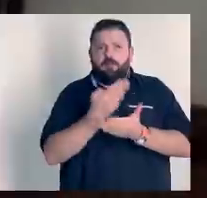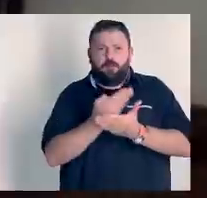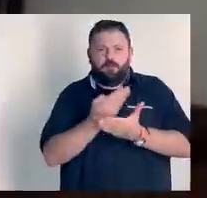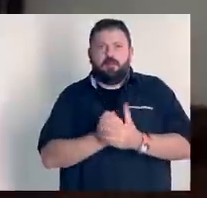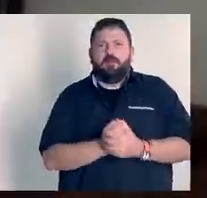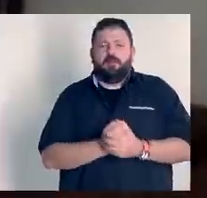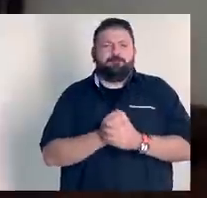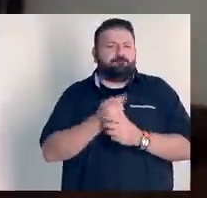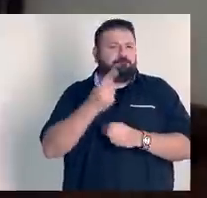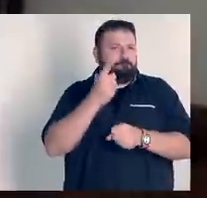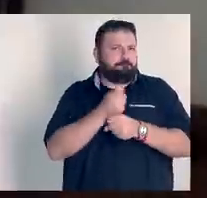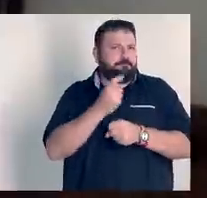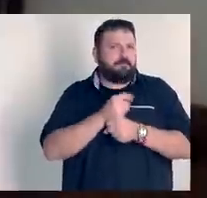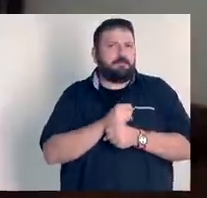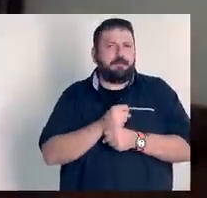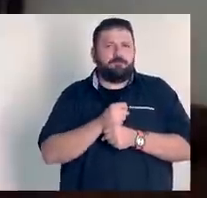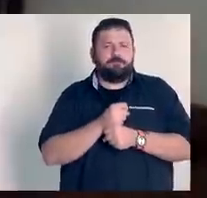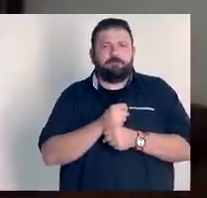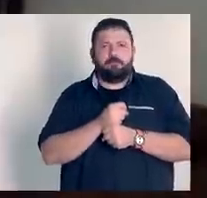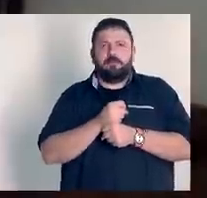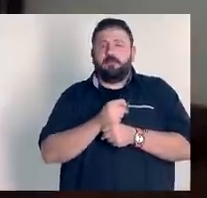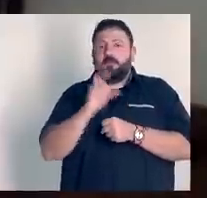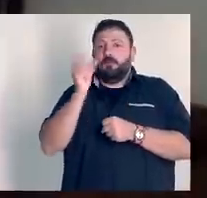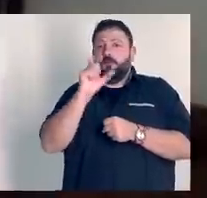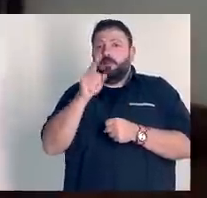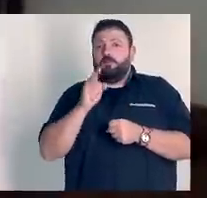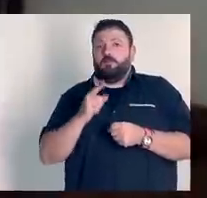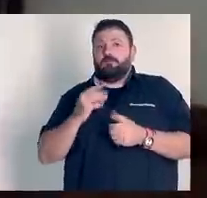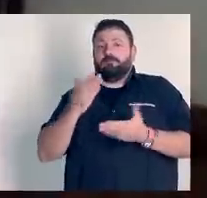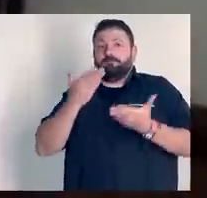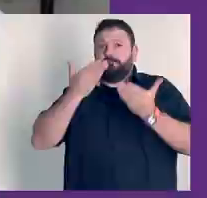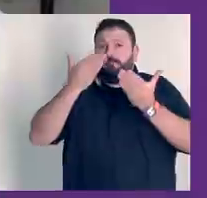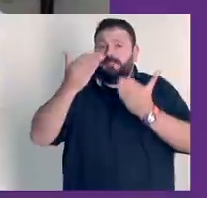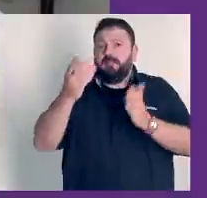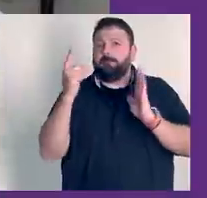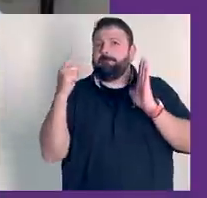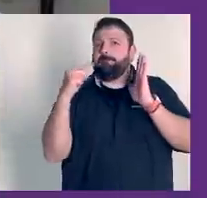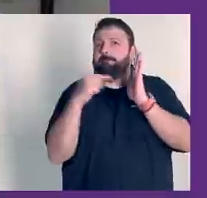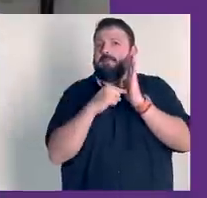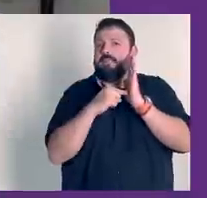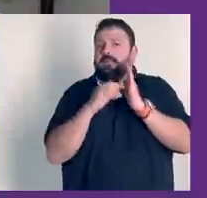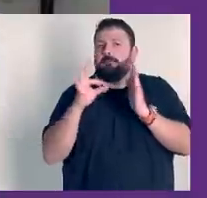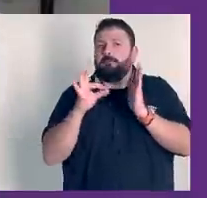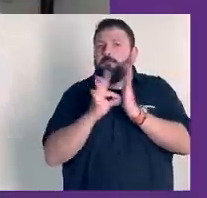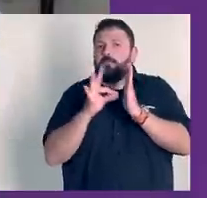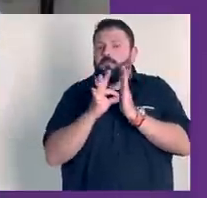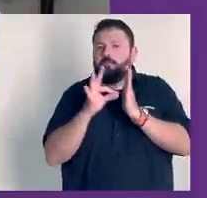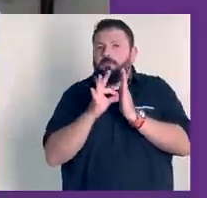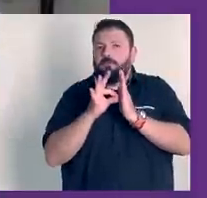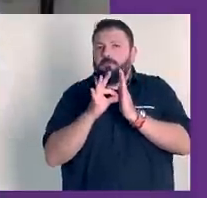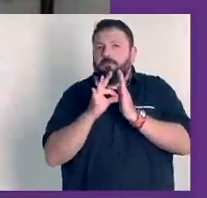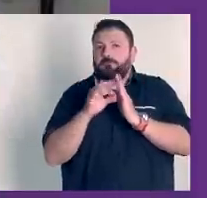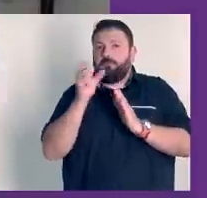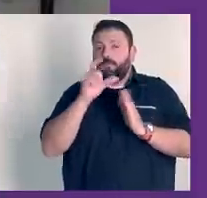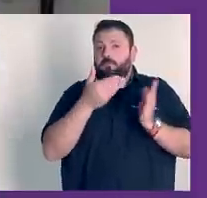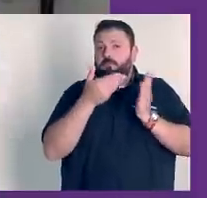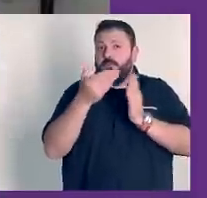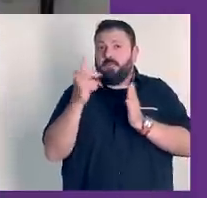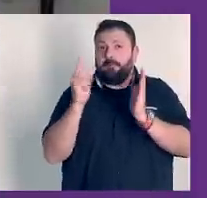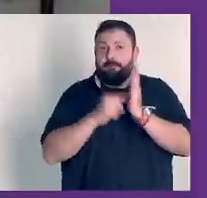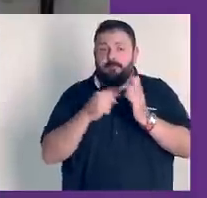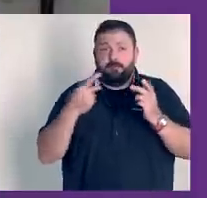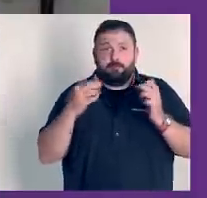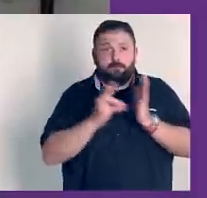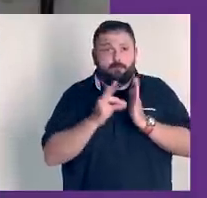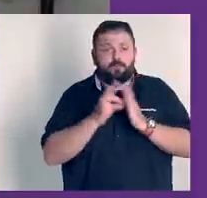punto número uno que te marca el sistema es hacer 1,000 puntos personales. Hablar de 1,000 puntos personales es hablar